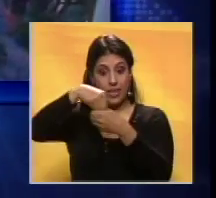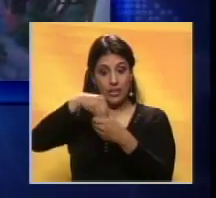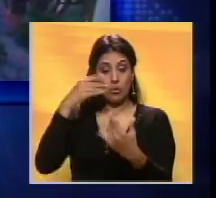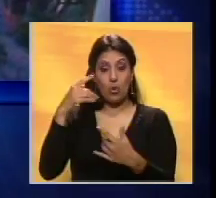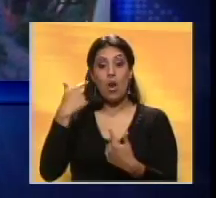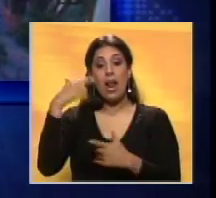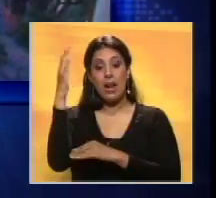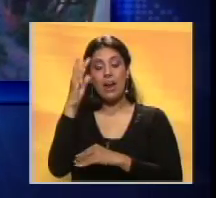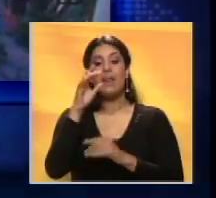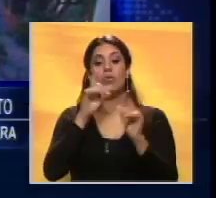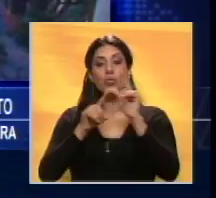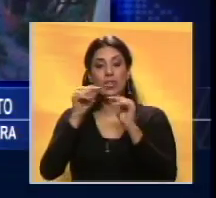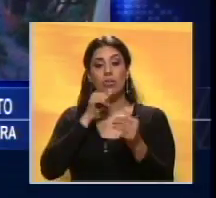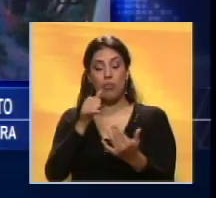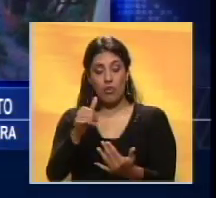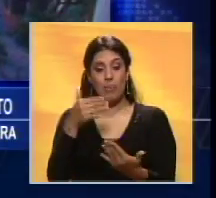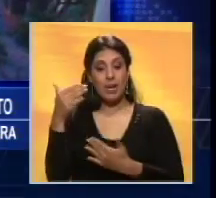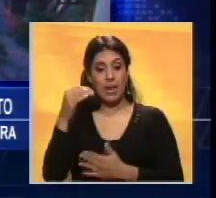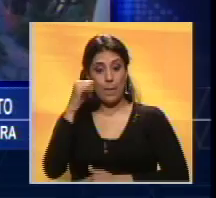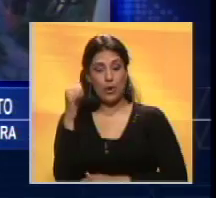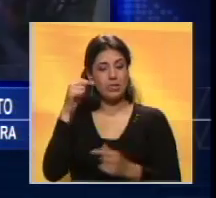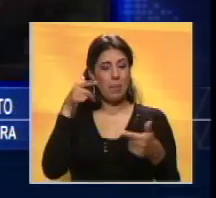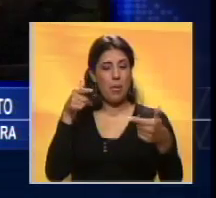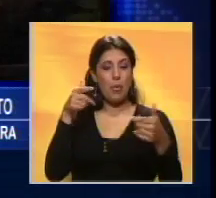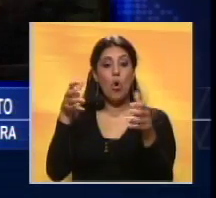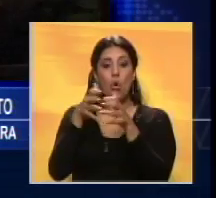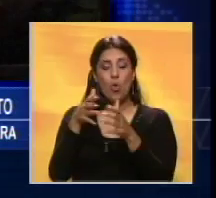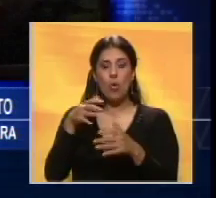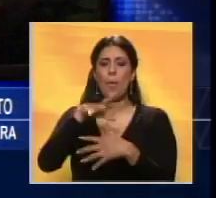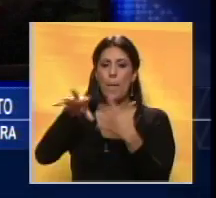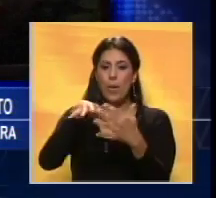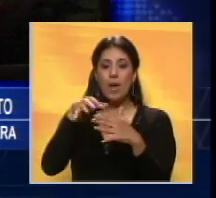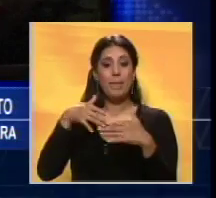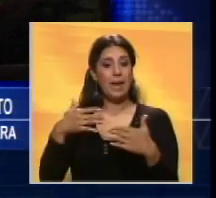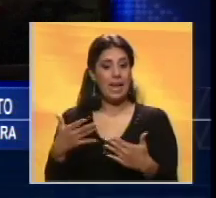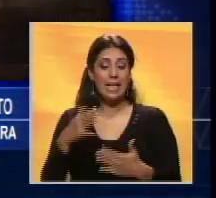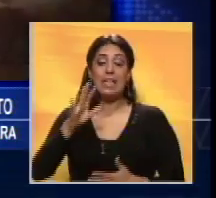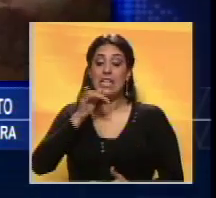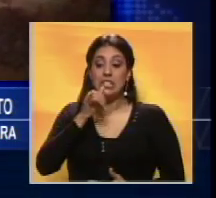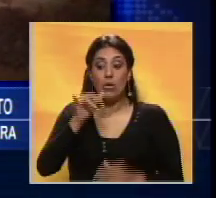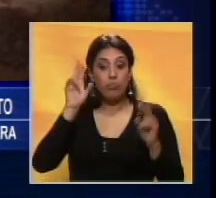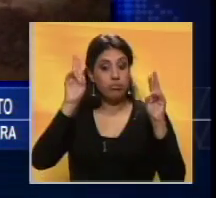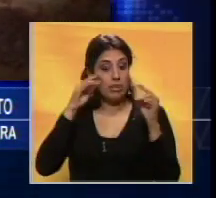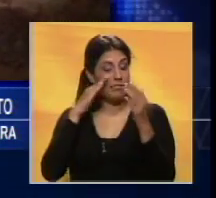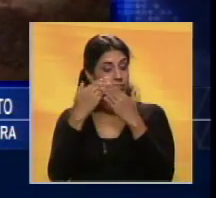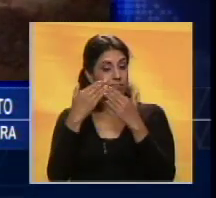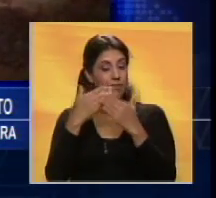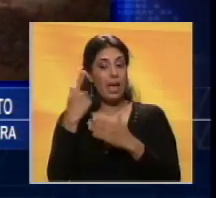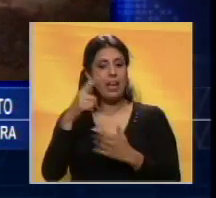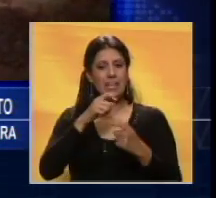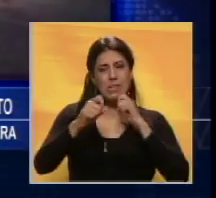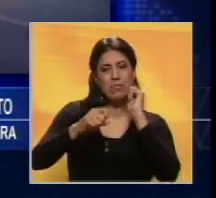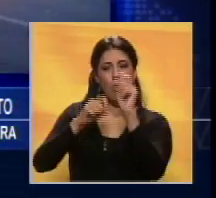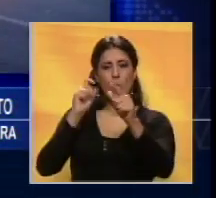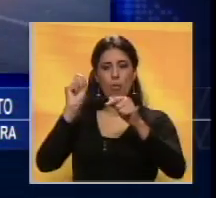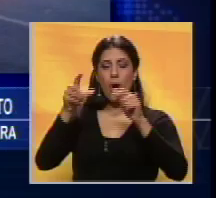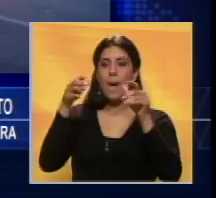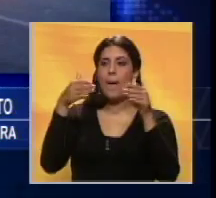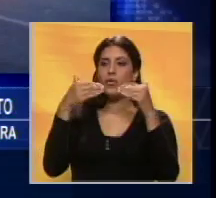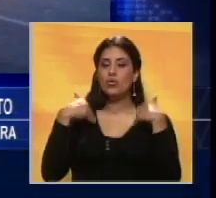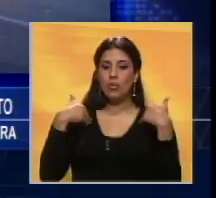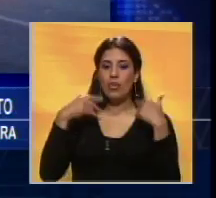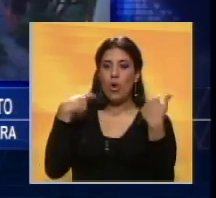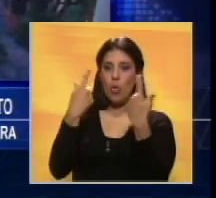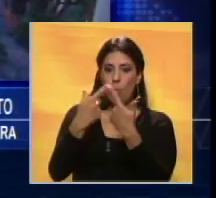de Twitter indicaron que la policía del estado se enfrentó a los grupos irregulares que, según información de testigos, amedrentaban a los vecinos